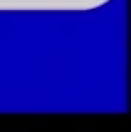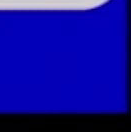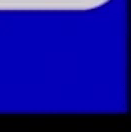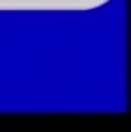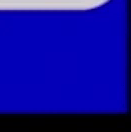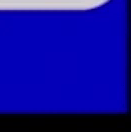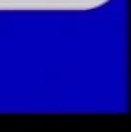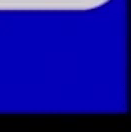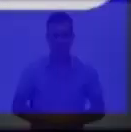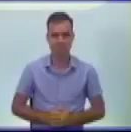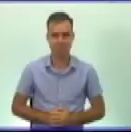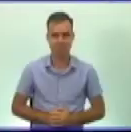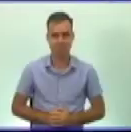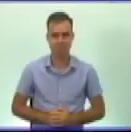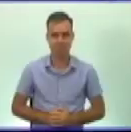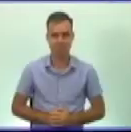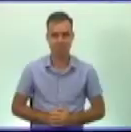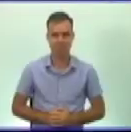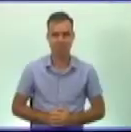Bueno, fíjense